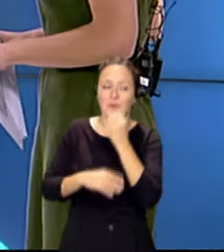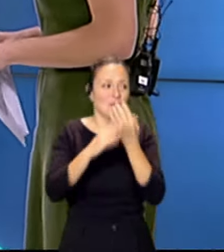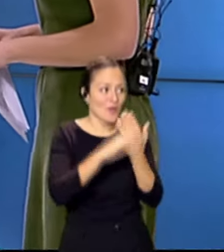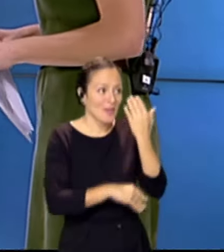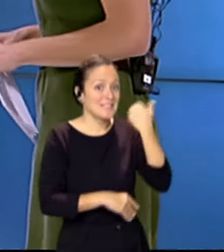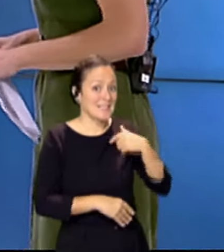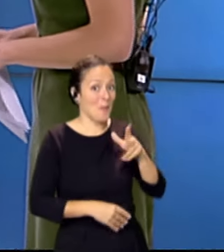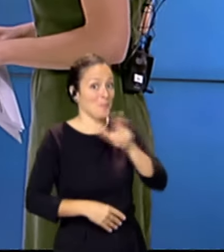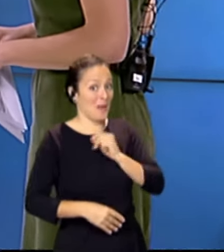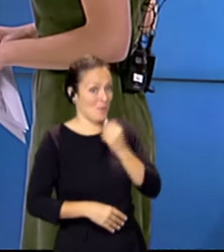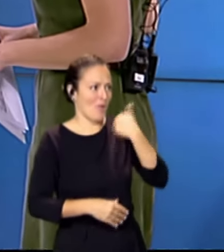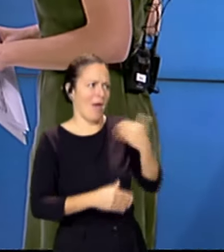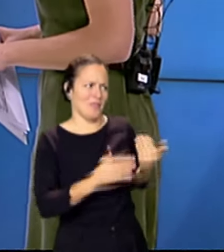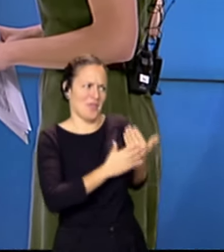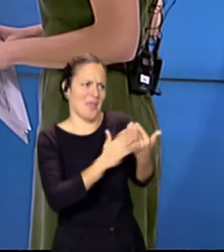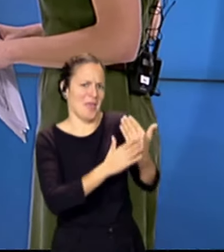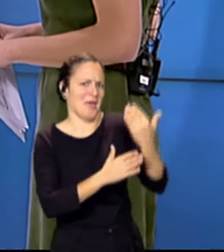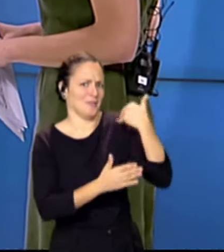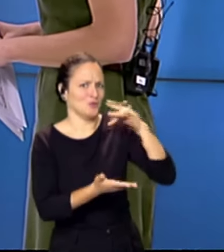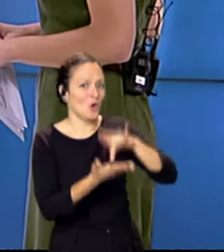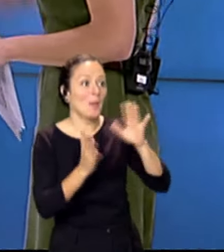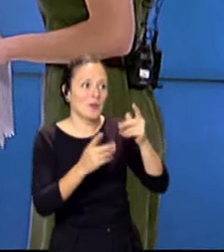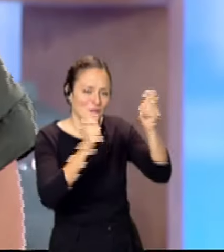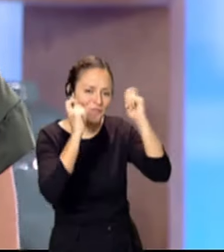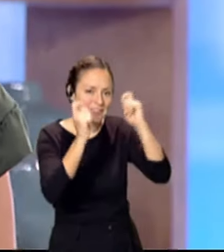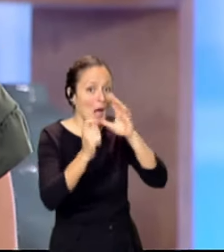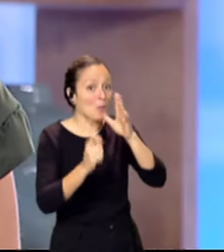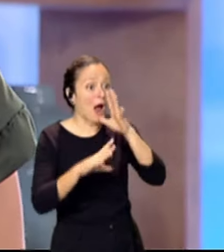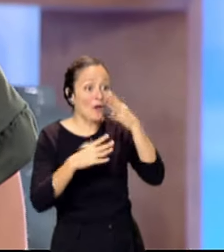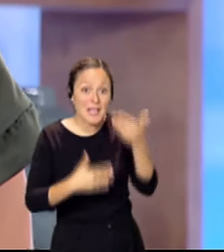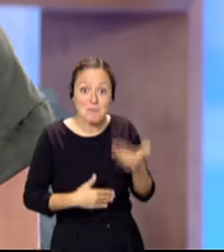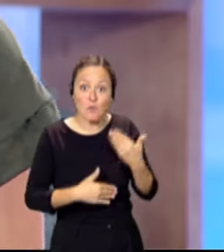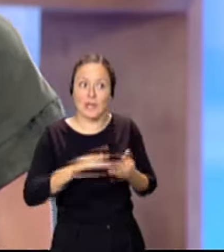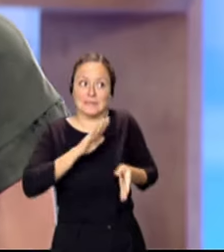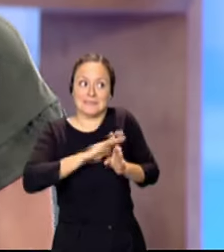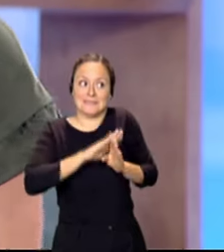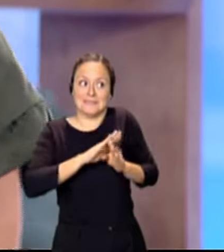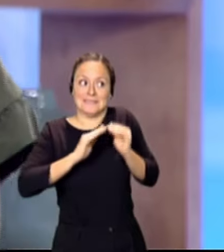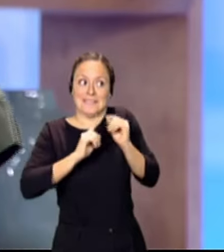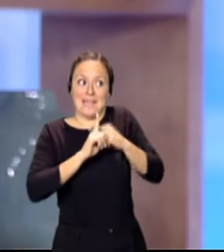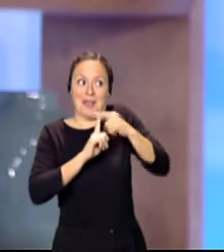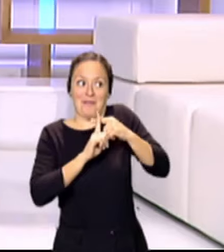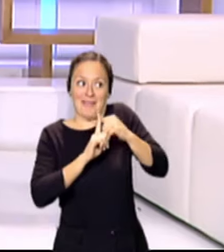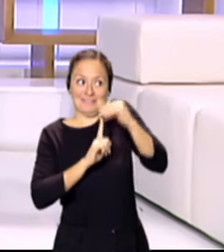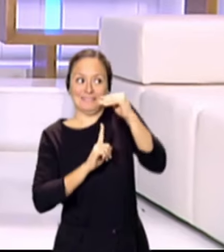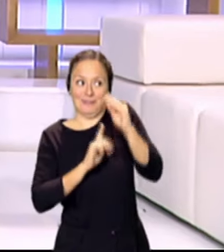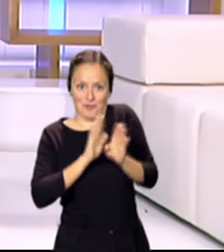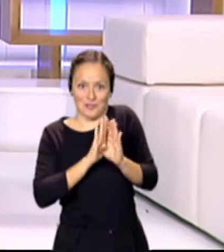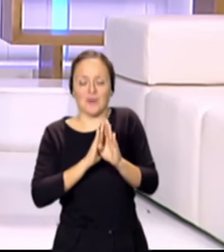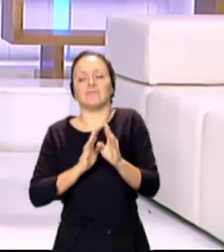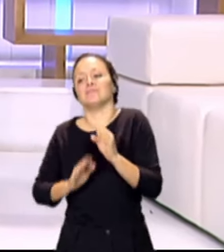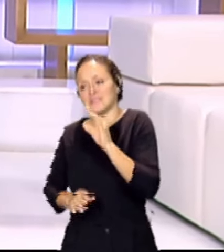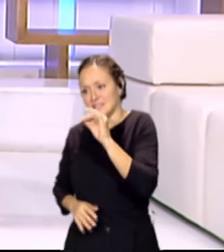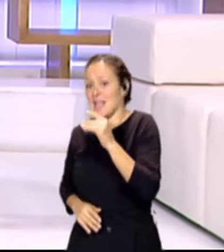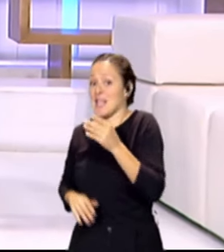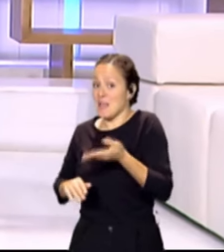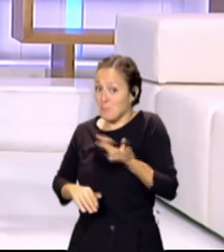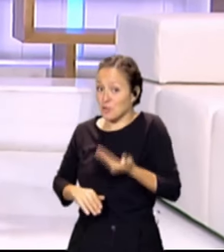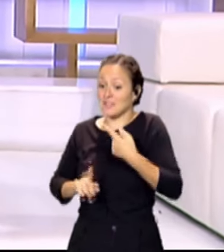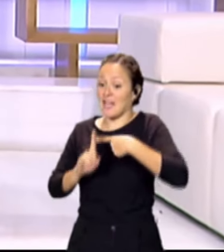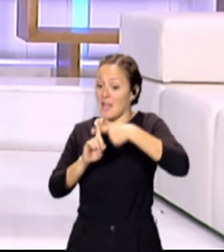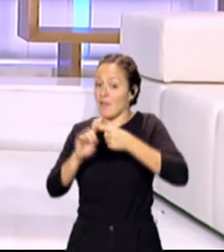repsol pero al fin y al cabo Enhorabuena porque ahora Lo importante es mantenerse Pedro no bueno lo importante es mantenerse y lo importante es saber que la cocina